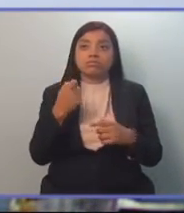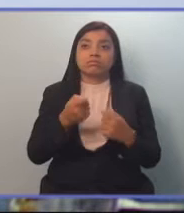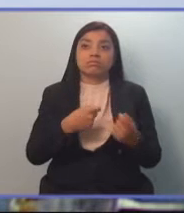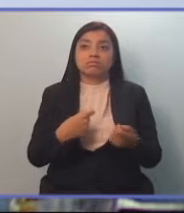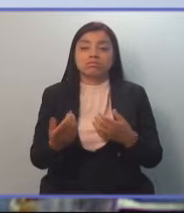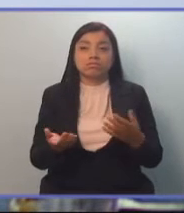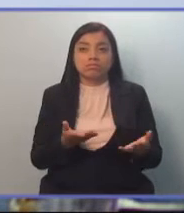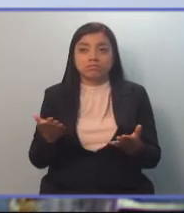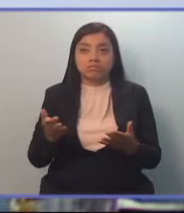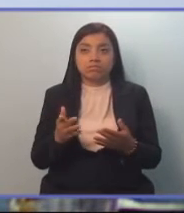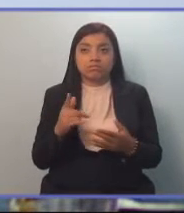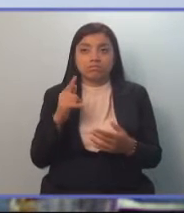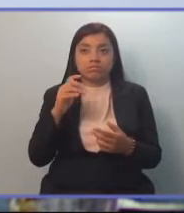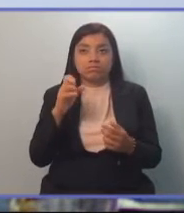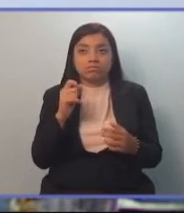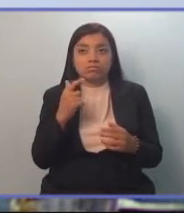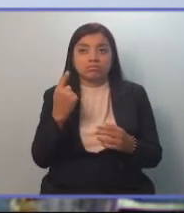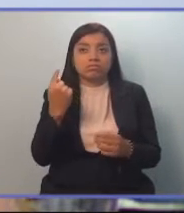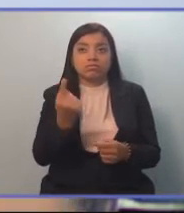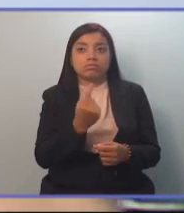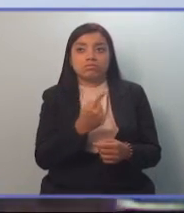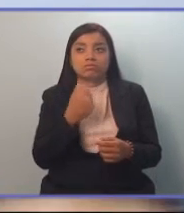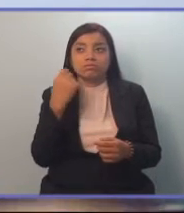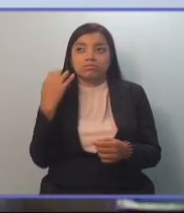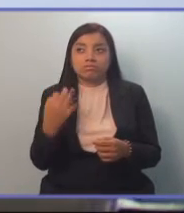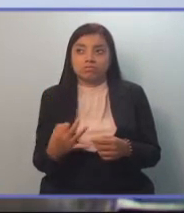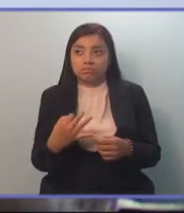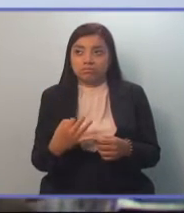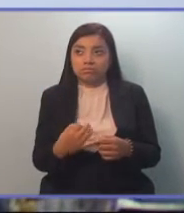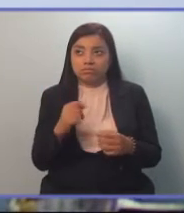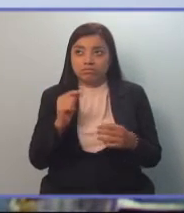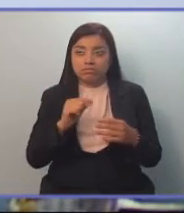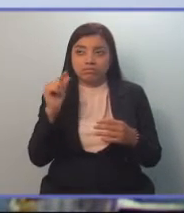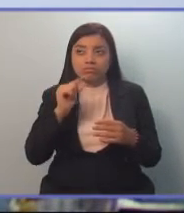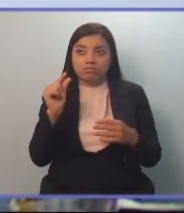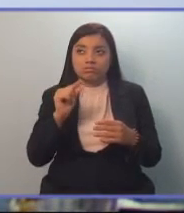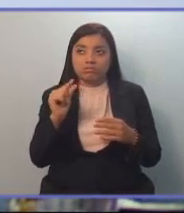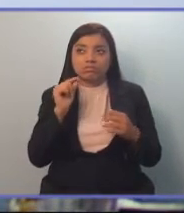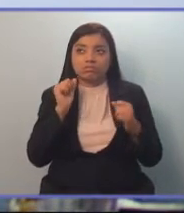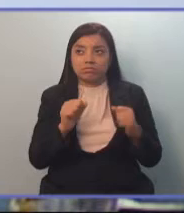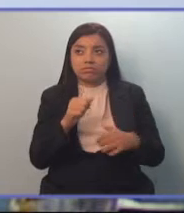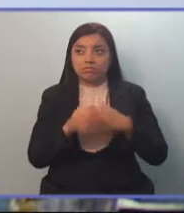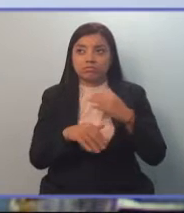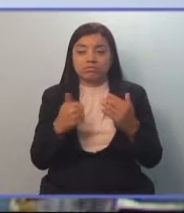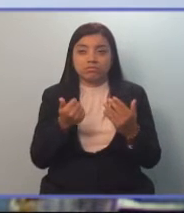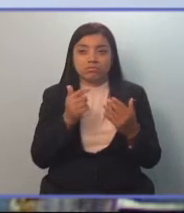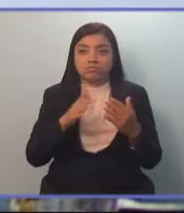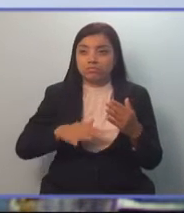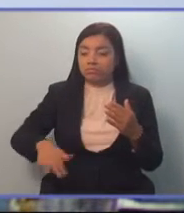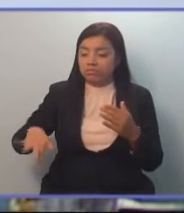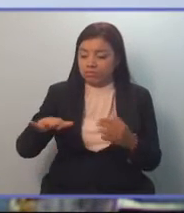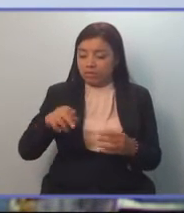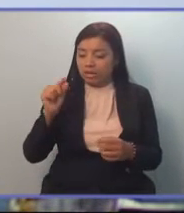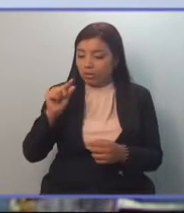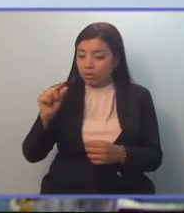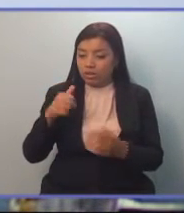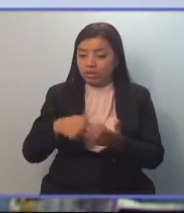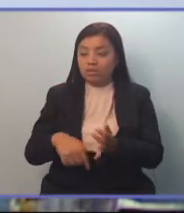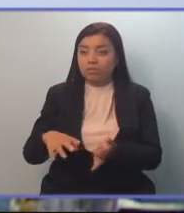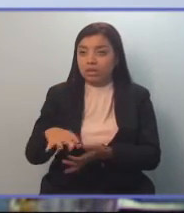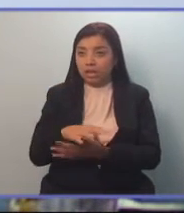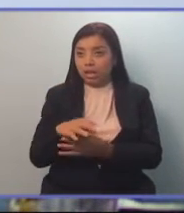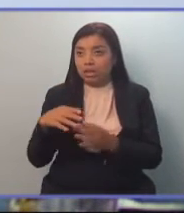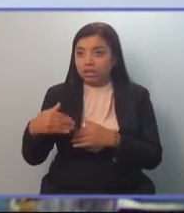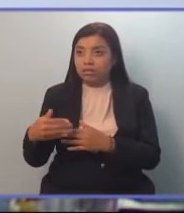y kioscos, la persona natural y jurídica deberá contar con la licencia correspondiente y ubicarse en lugares autorizados por las alcaldías